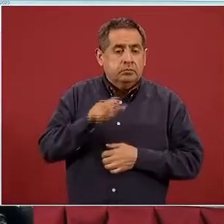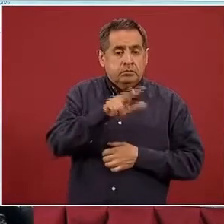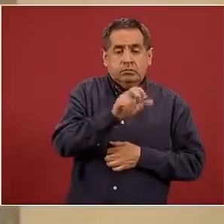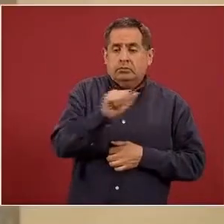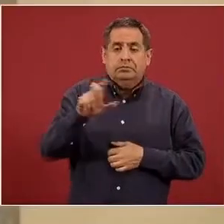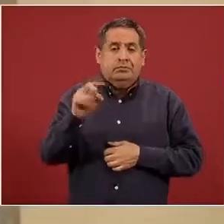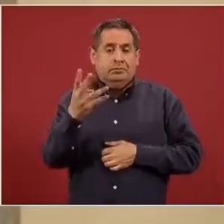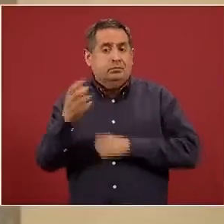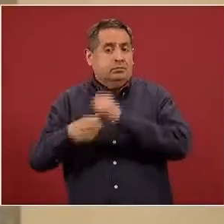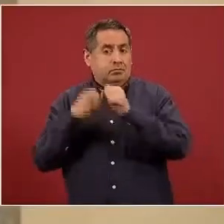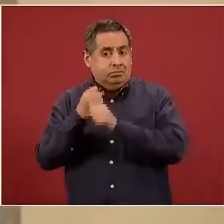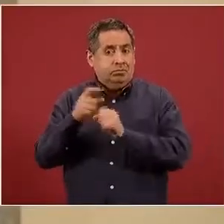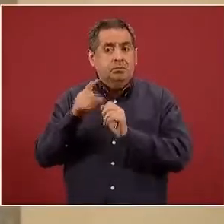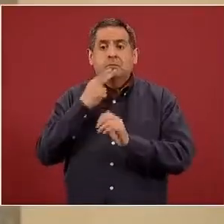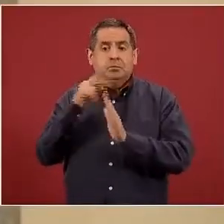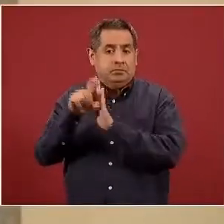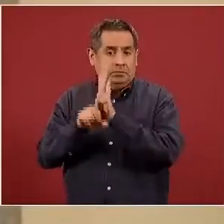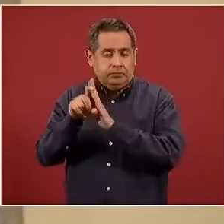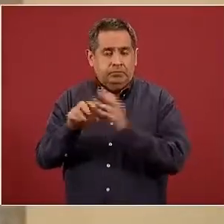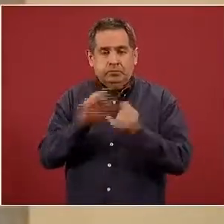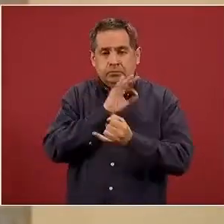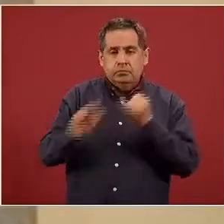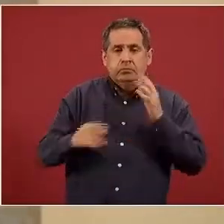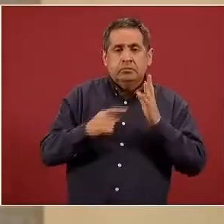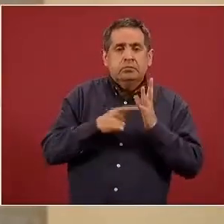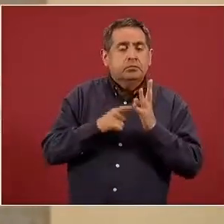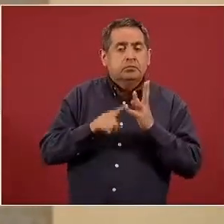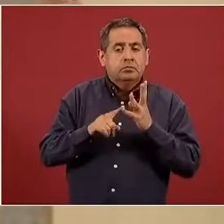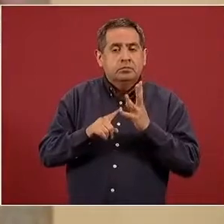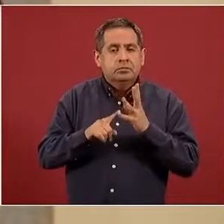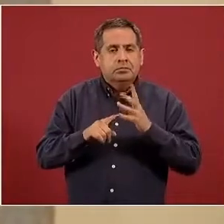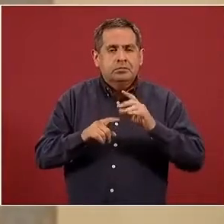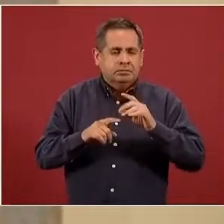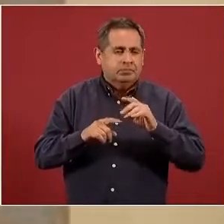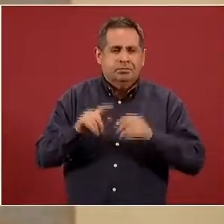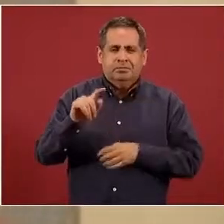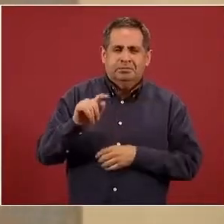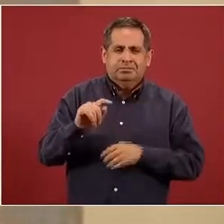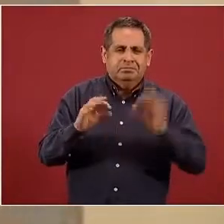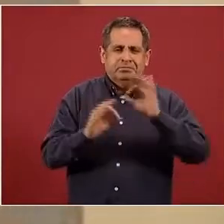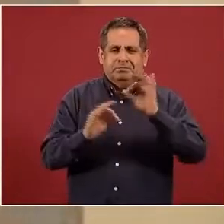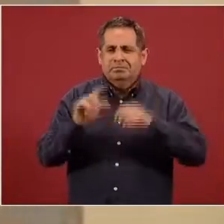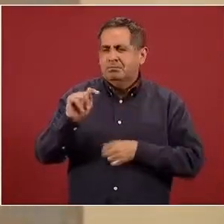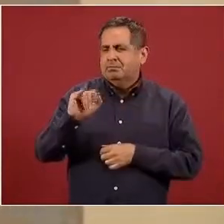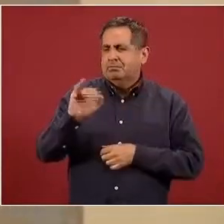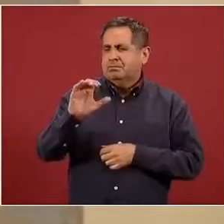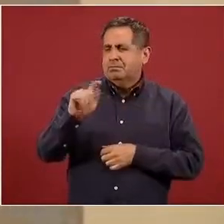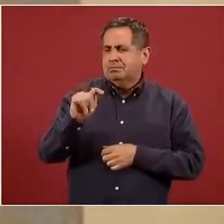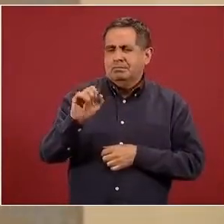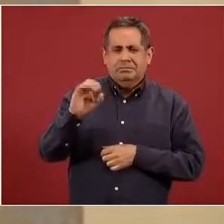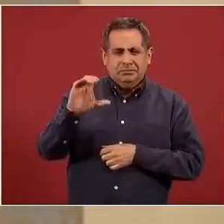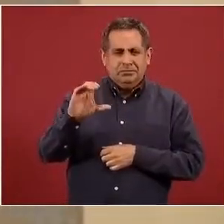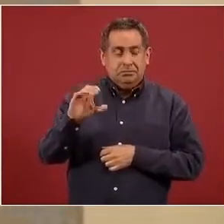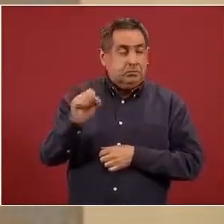años son los usuarios principales. Y por último tenemos TikTok, esta red que de repente dio así un repunte